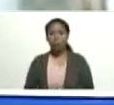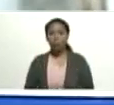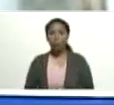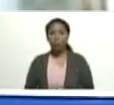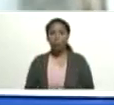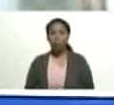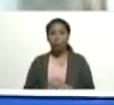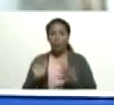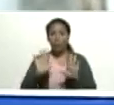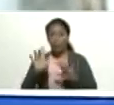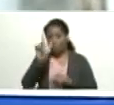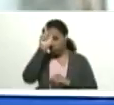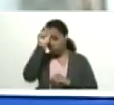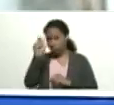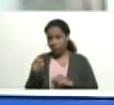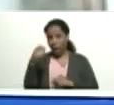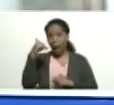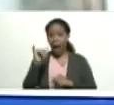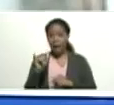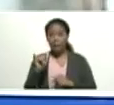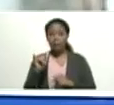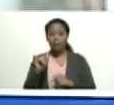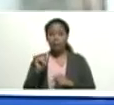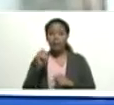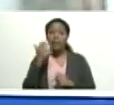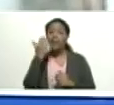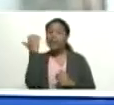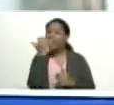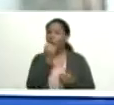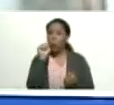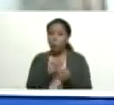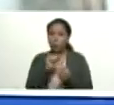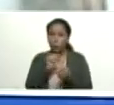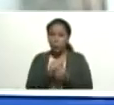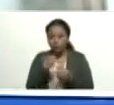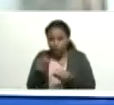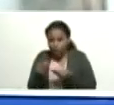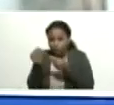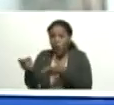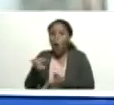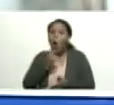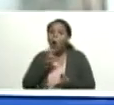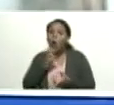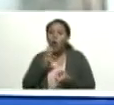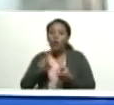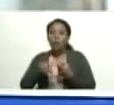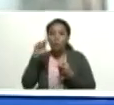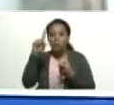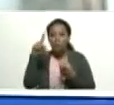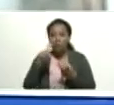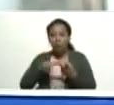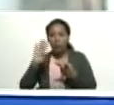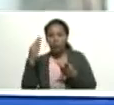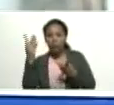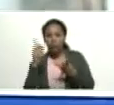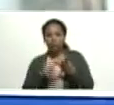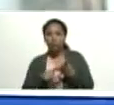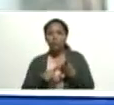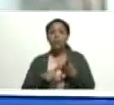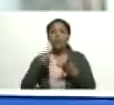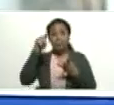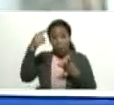Tiene sus premios en metálico bien, bien significativos. Pero también hay